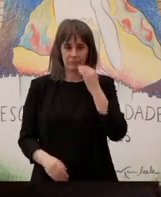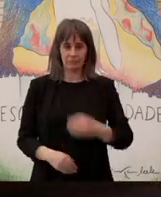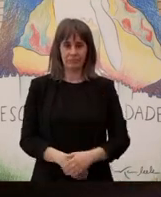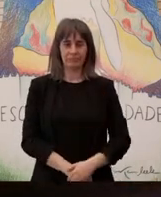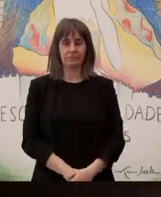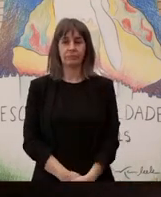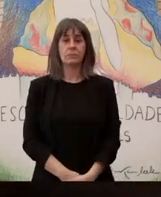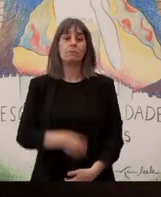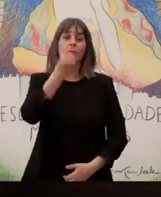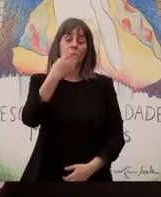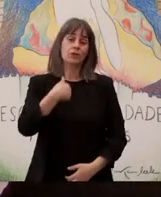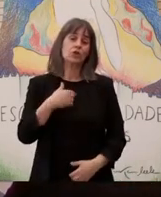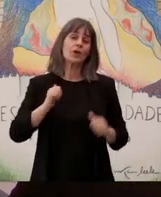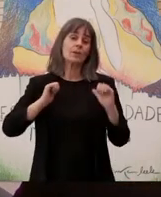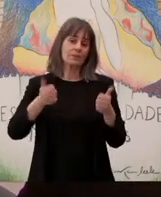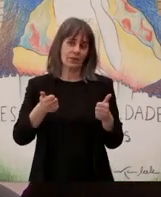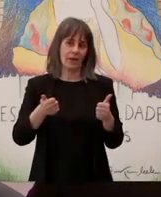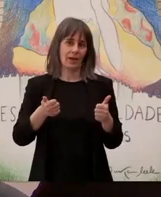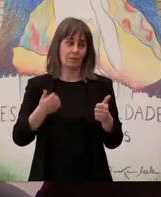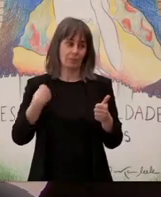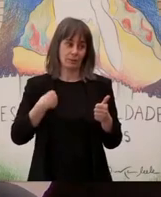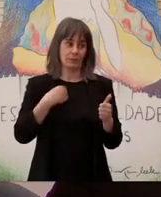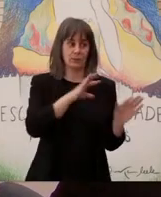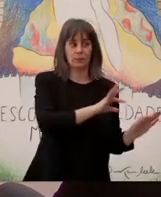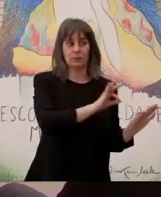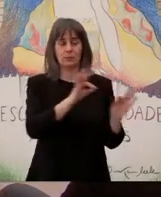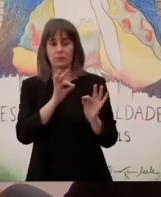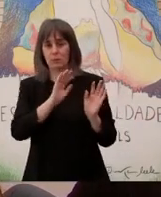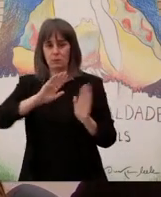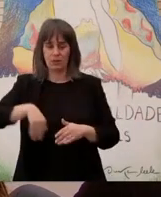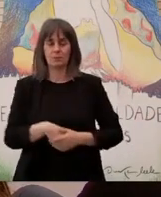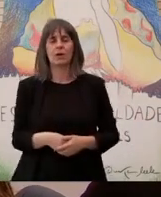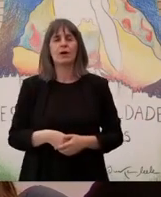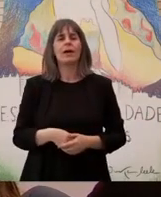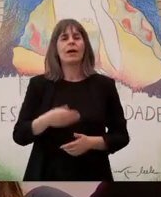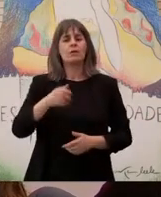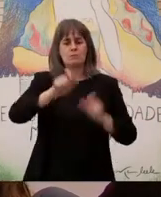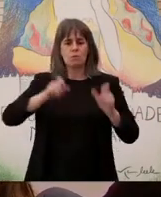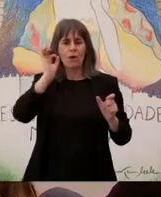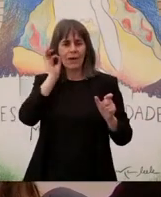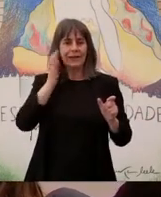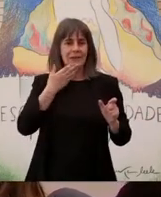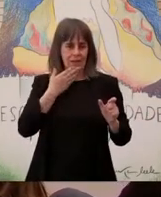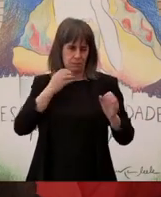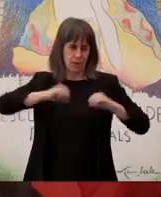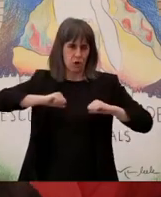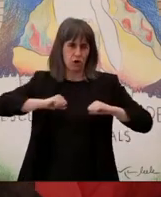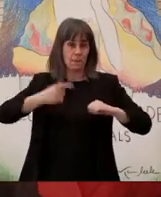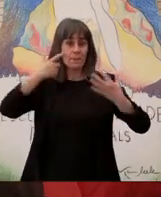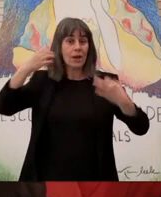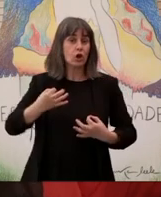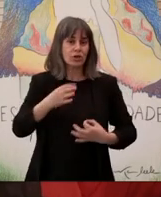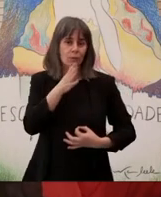bueno hubo a comenzar con último que he dicho Rosa porque es muy eres de edades somos peligrosas porque nos convertimos en